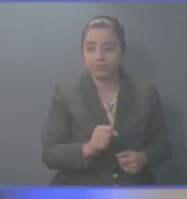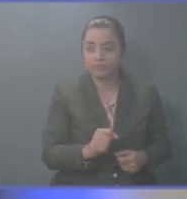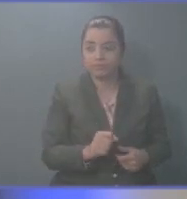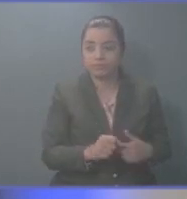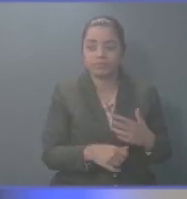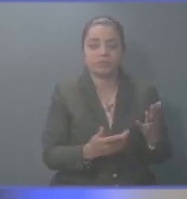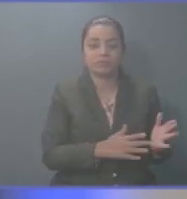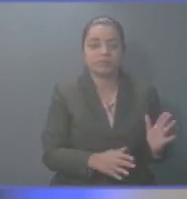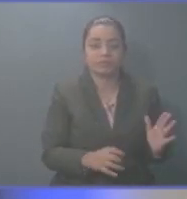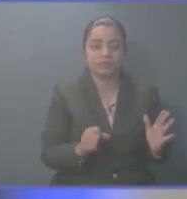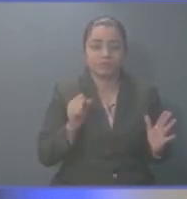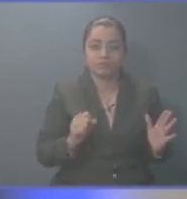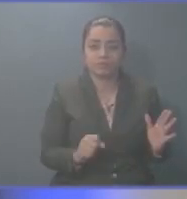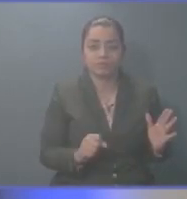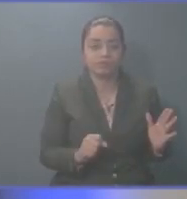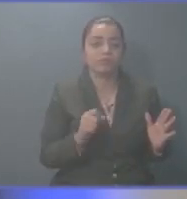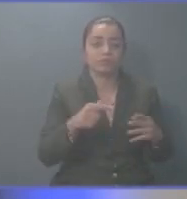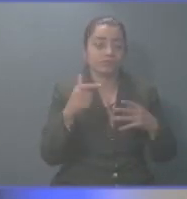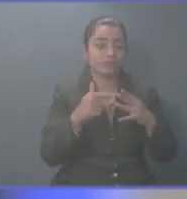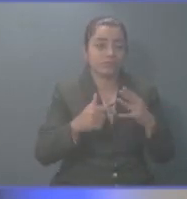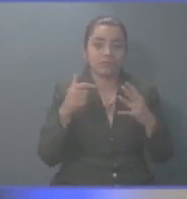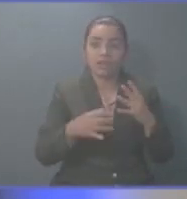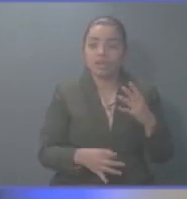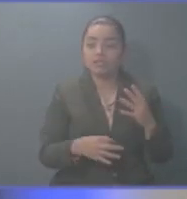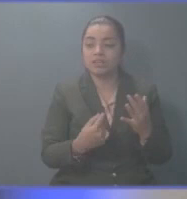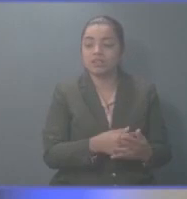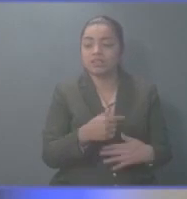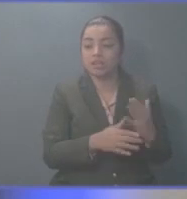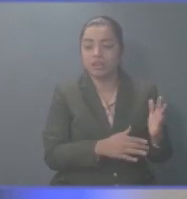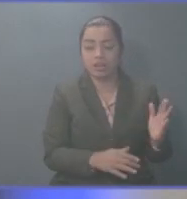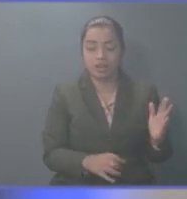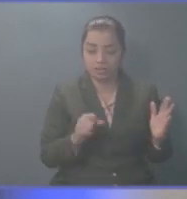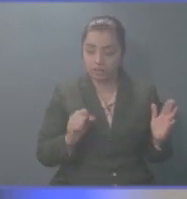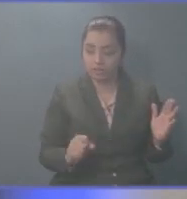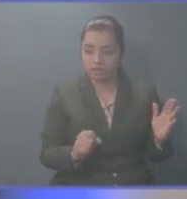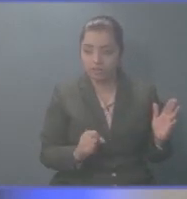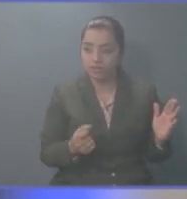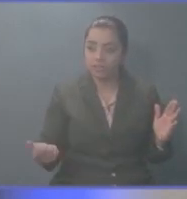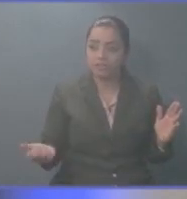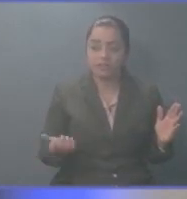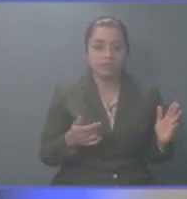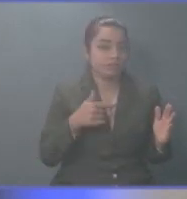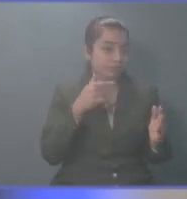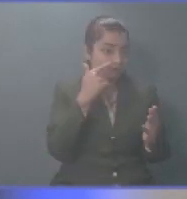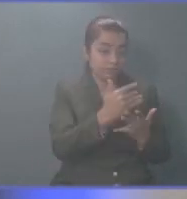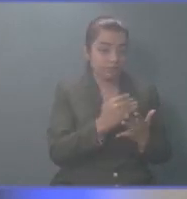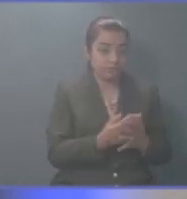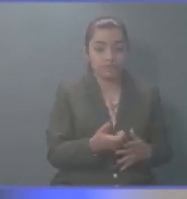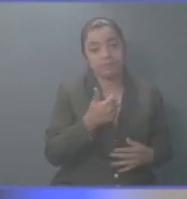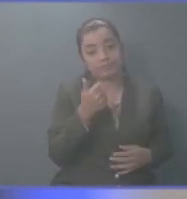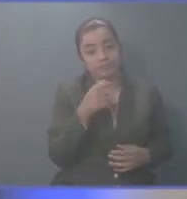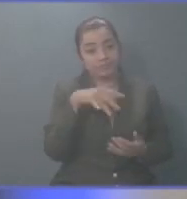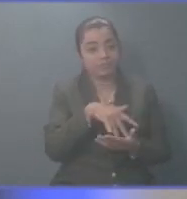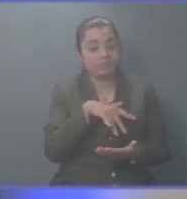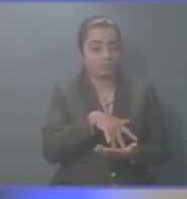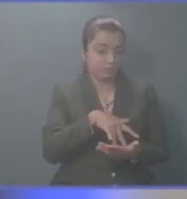que estar a la altura y legislar en determinado momento, obviamente por el bienestar de la población. Aquí